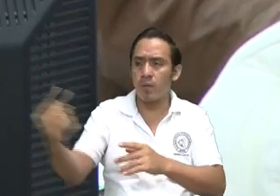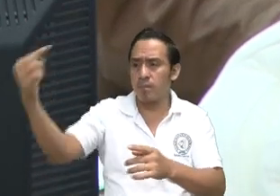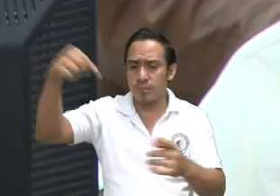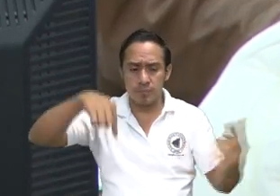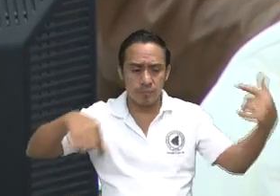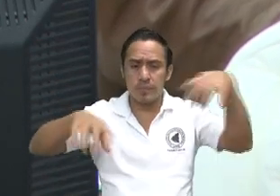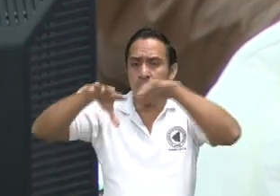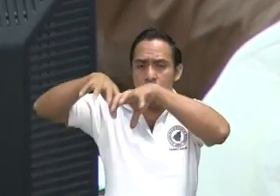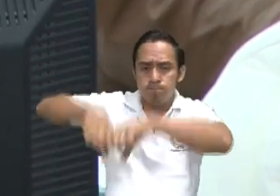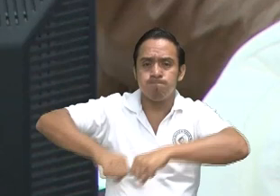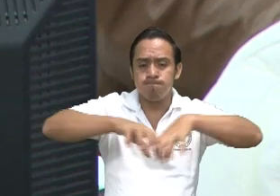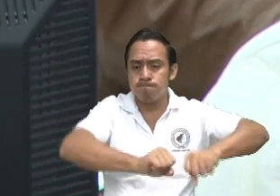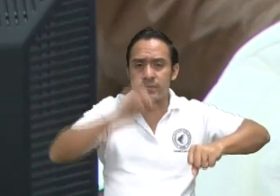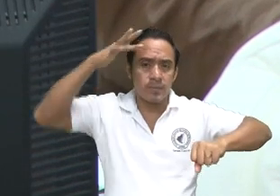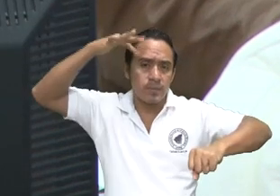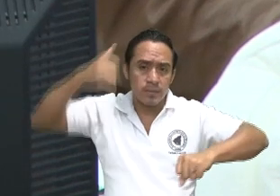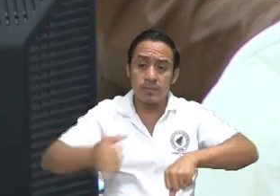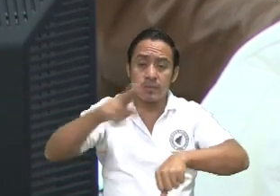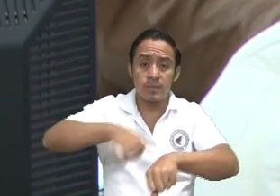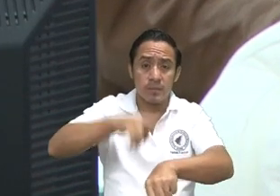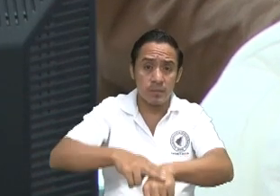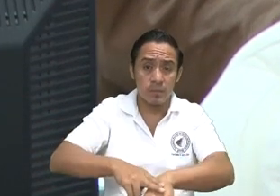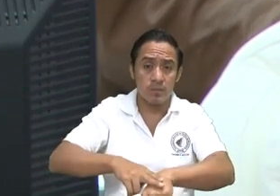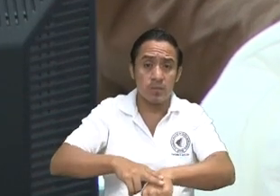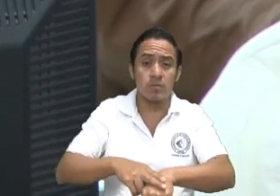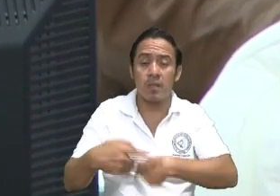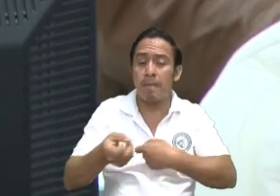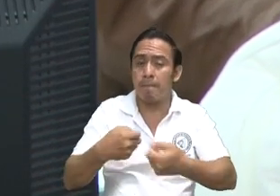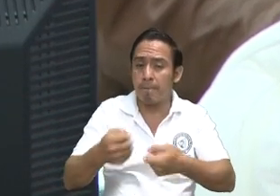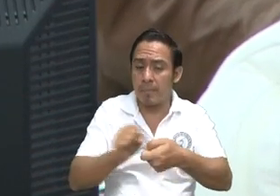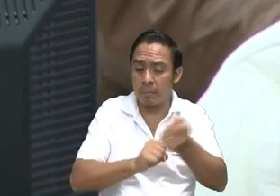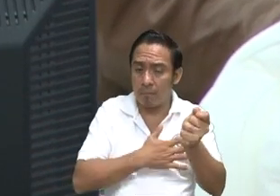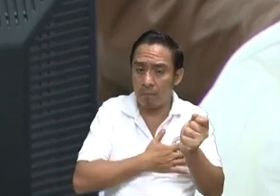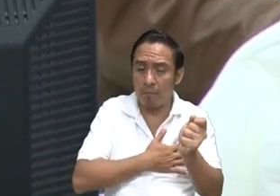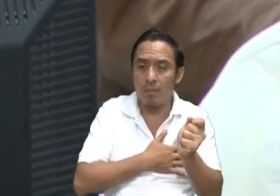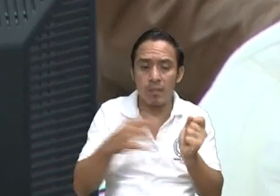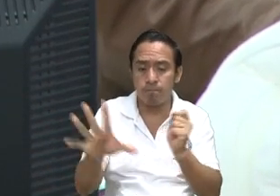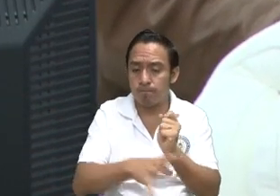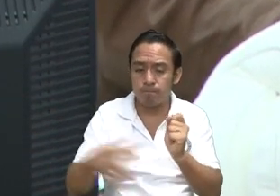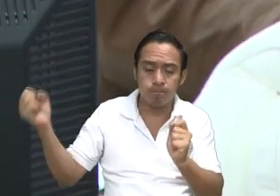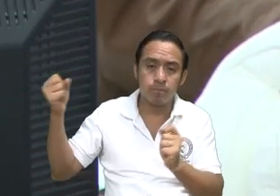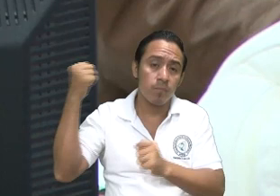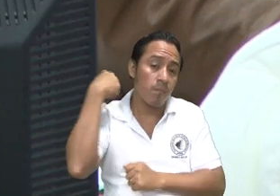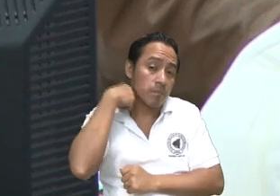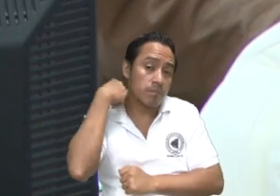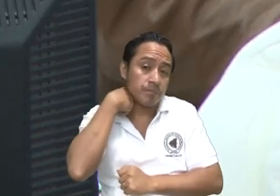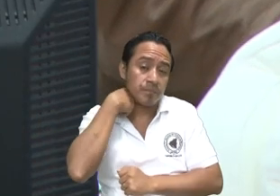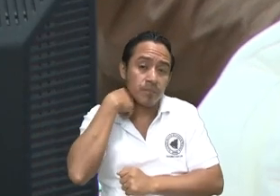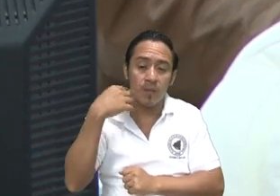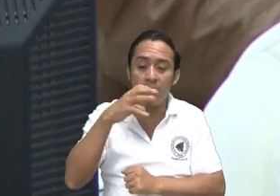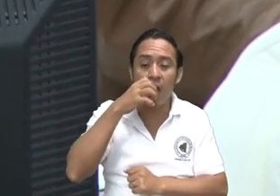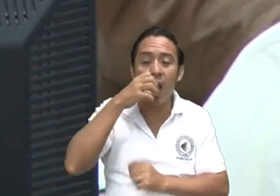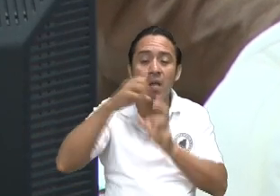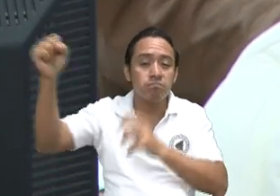invasores colonialistas y traidores nacionales, vendepatria, que nos han arrebatado siempre el pan